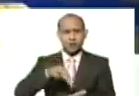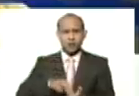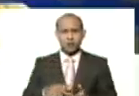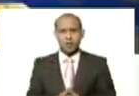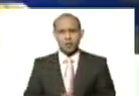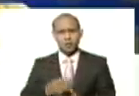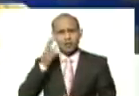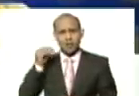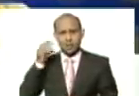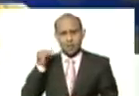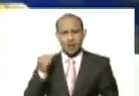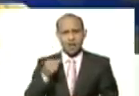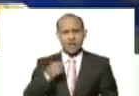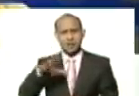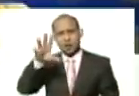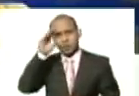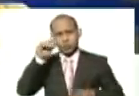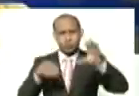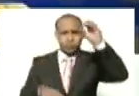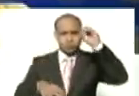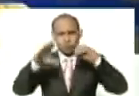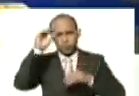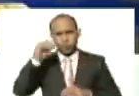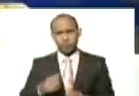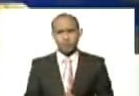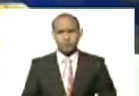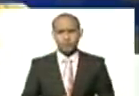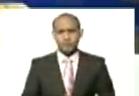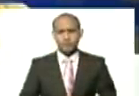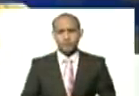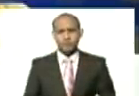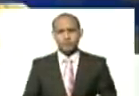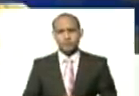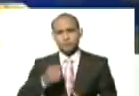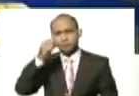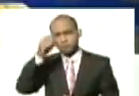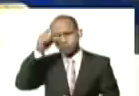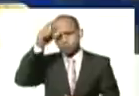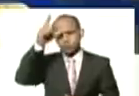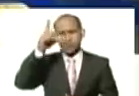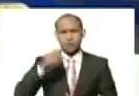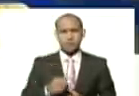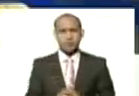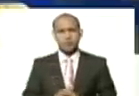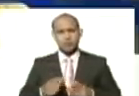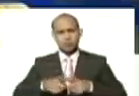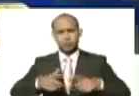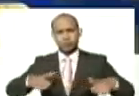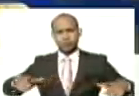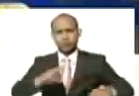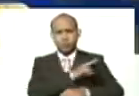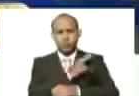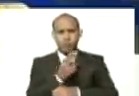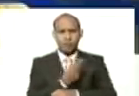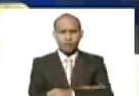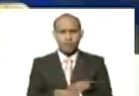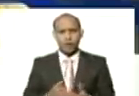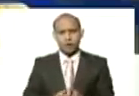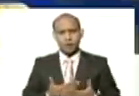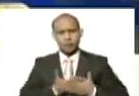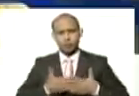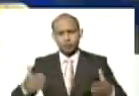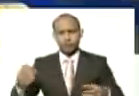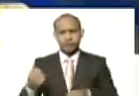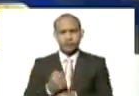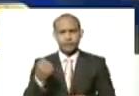la experiencia que se gana, la capacidad de despliegue de fuerza, el apresto